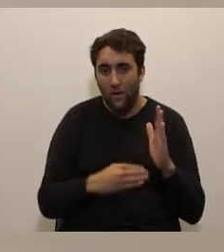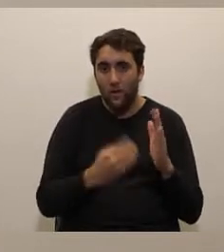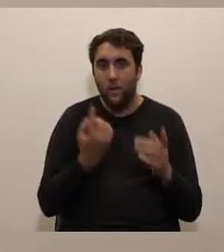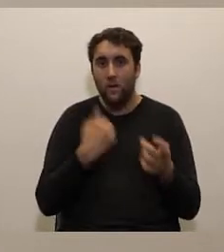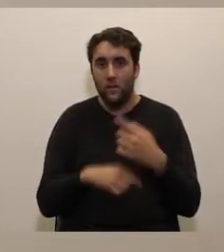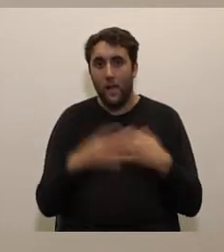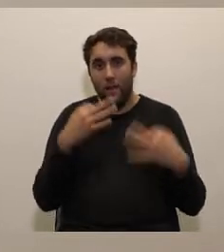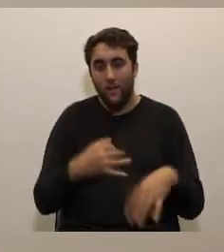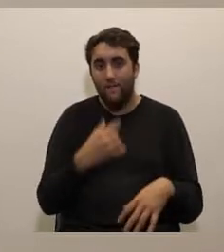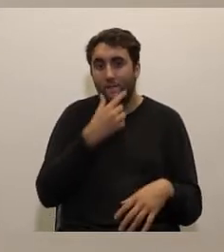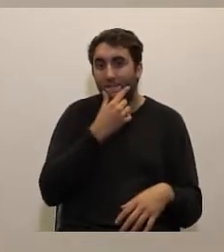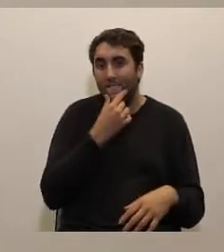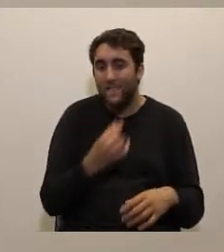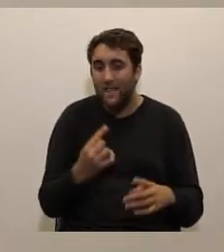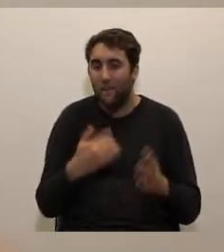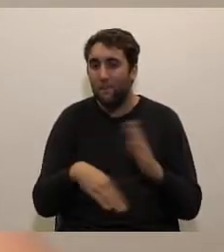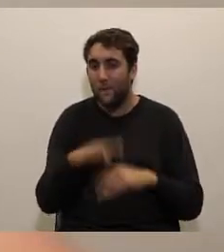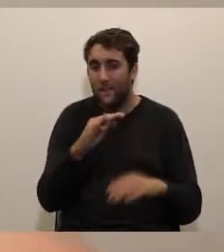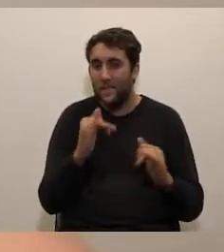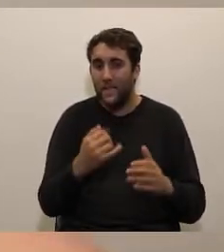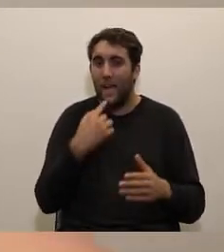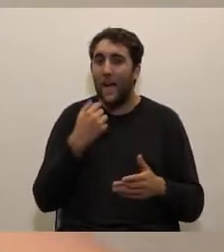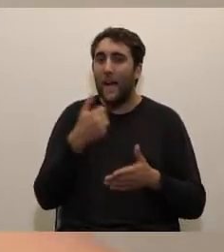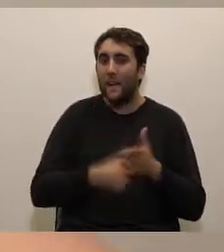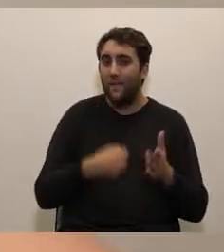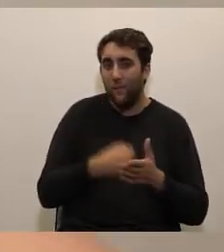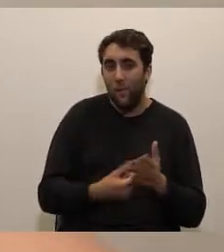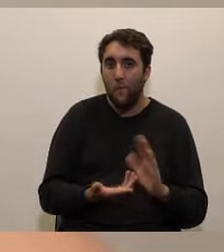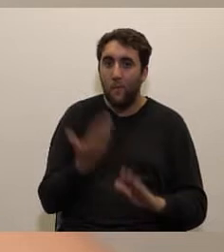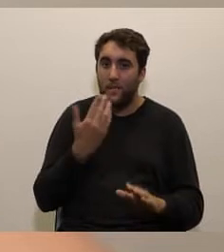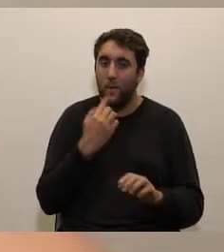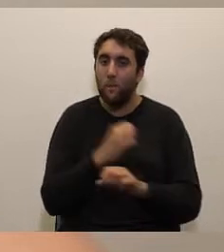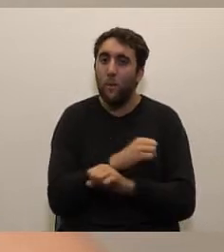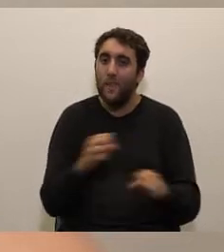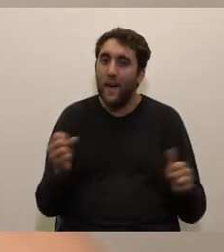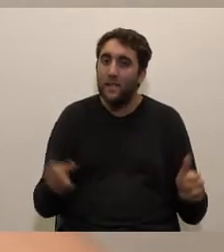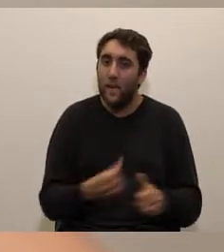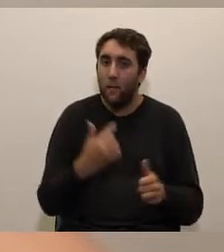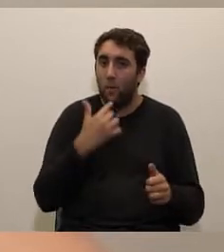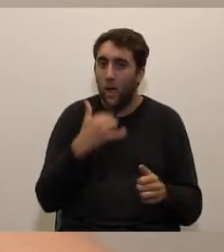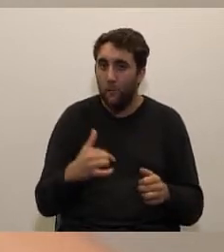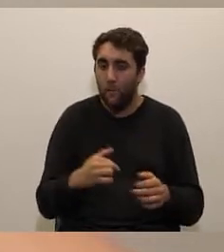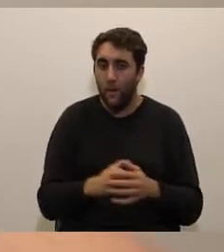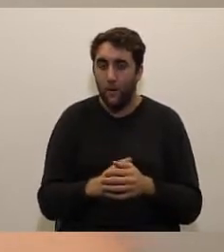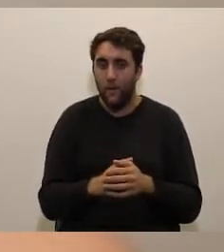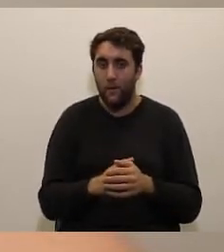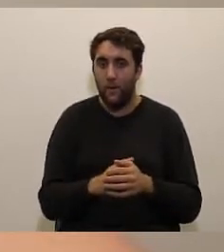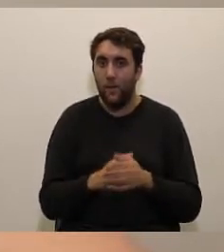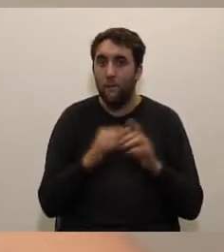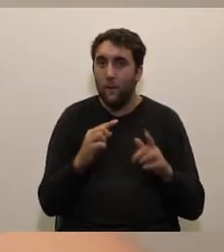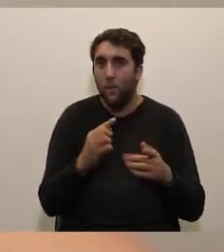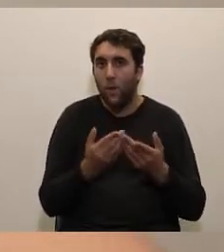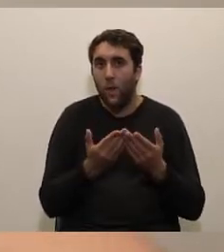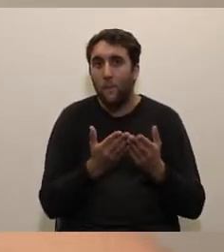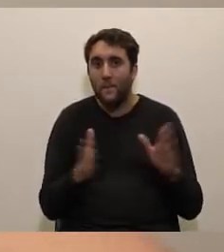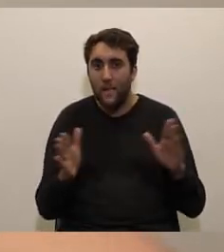una facilidad, si se quiere, y ese activismo era más, se podía hacer como más, desde un